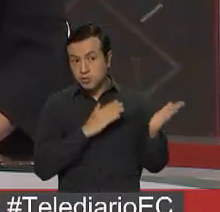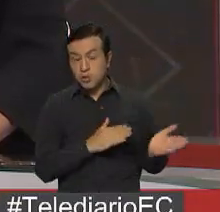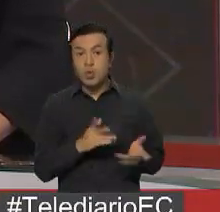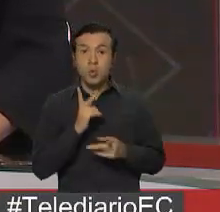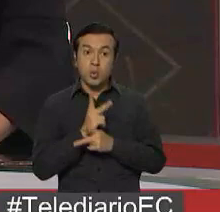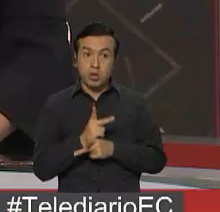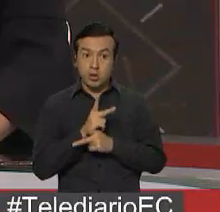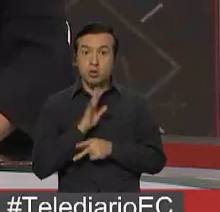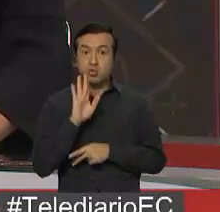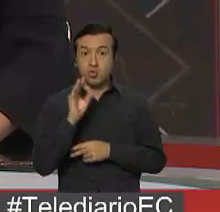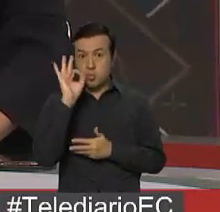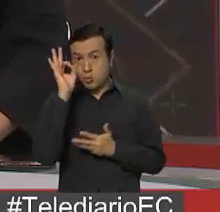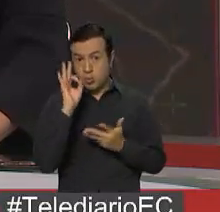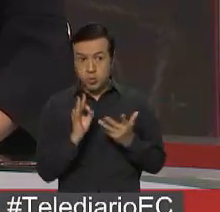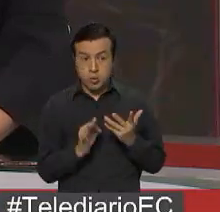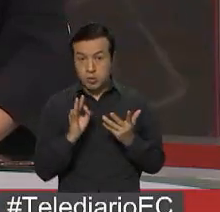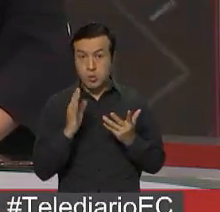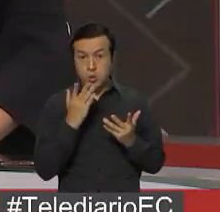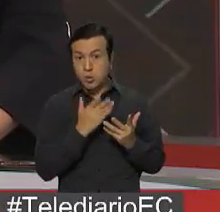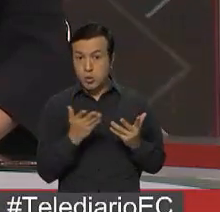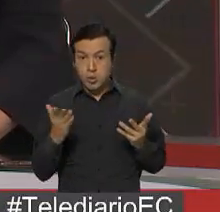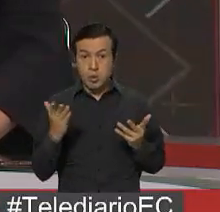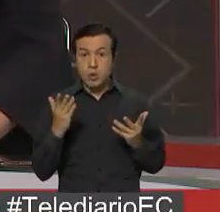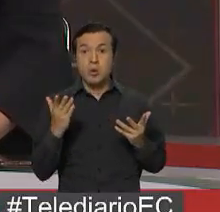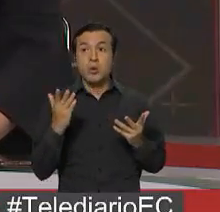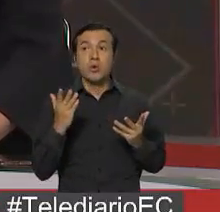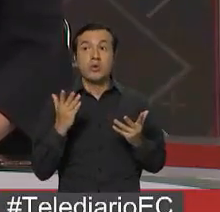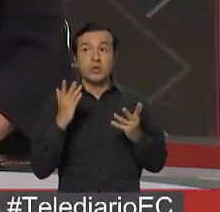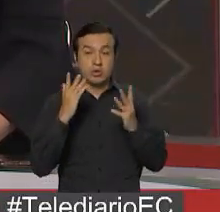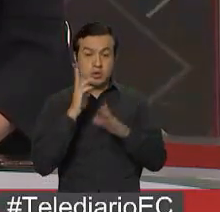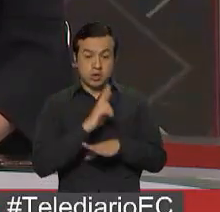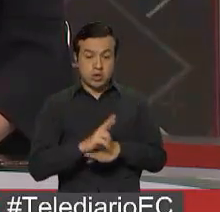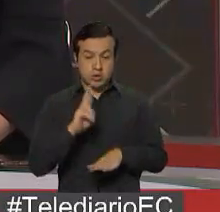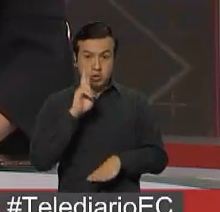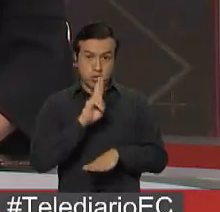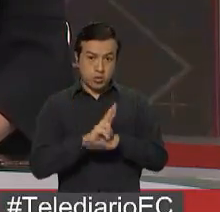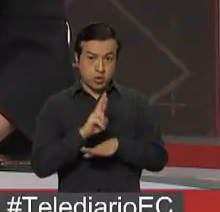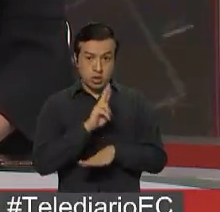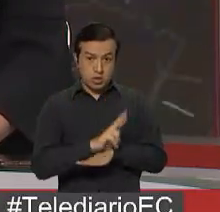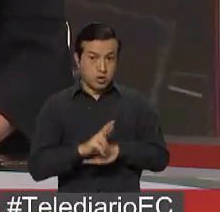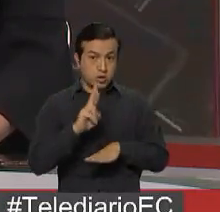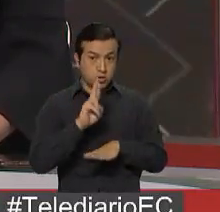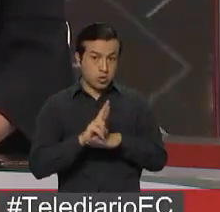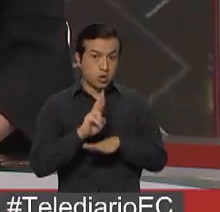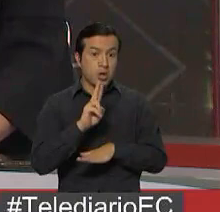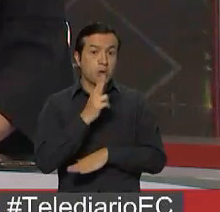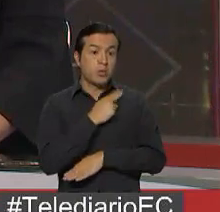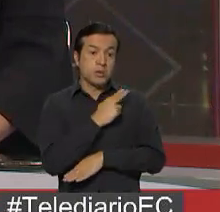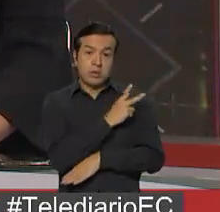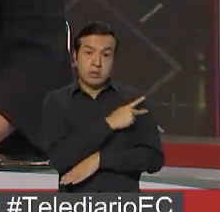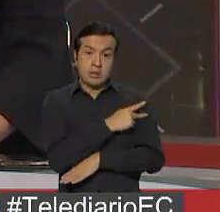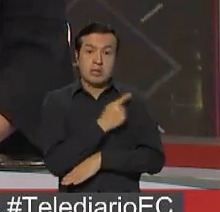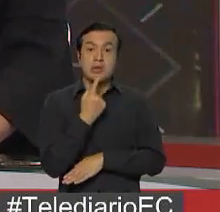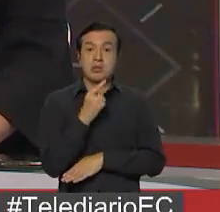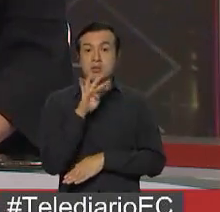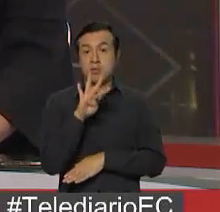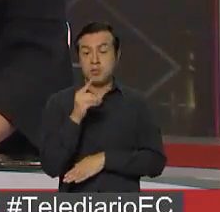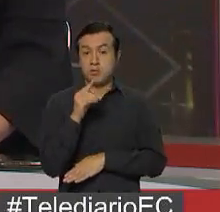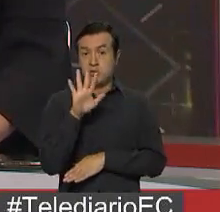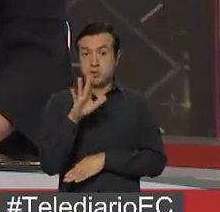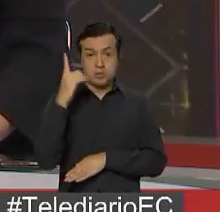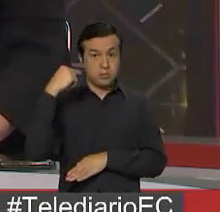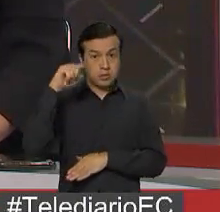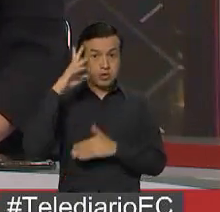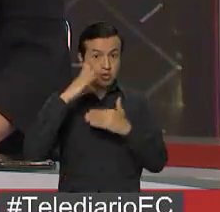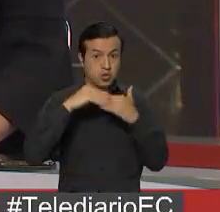recorte de sus presupuestos la rectora de la escuela politécnica nacional pro linera a muñoz detalló que una reducción de 4.5 millones de